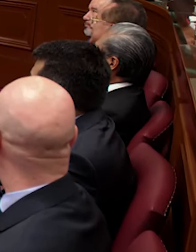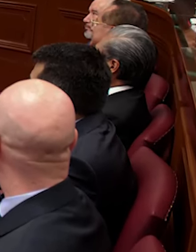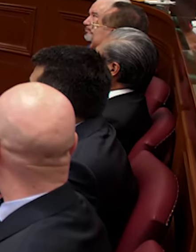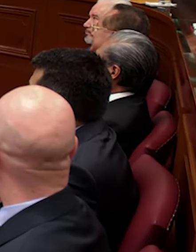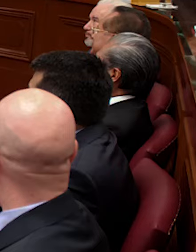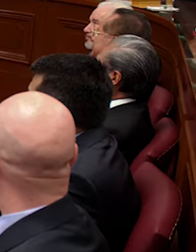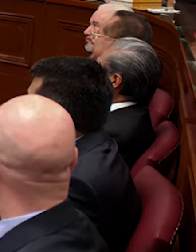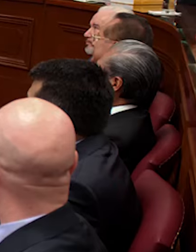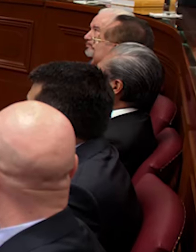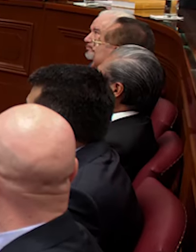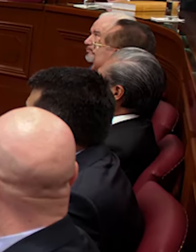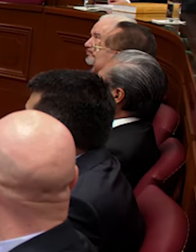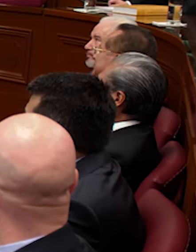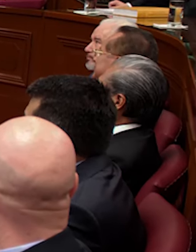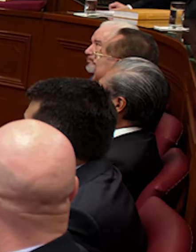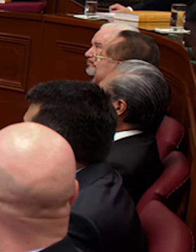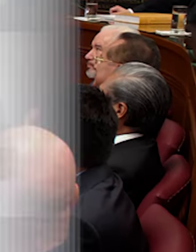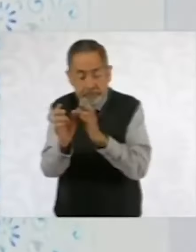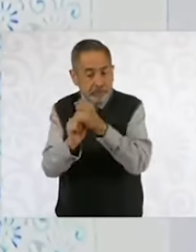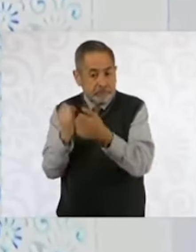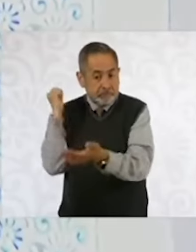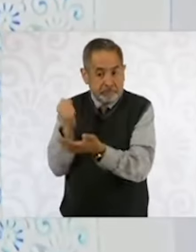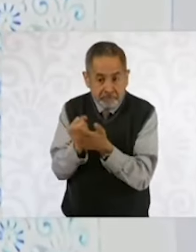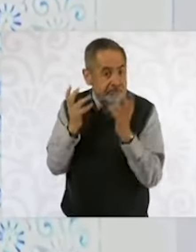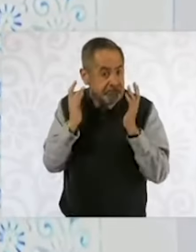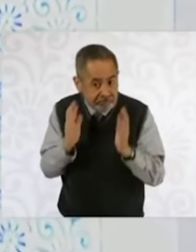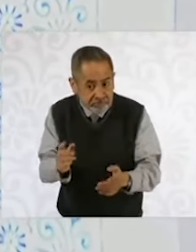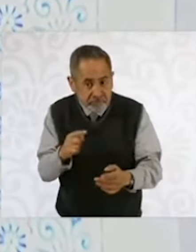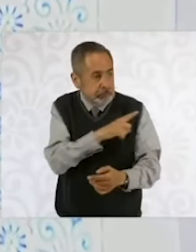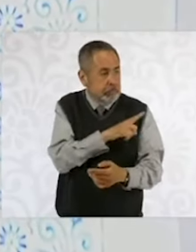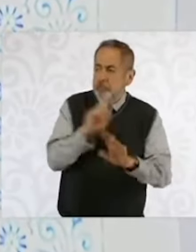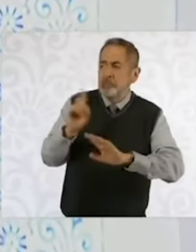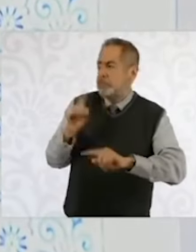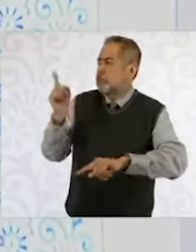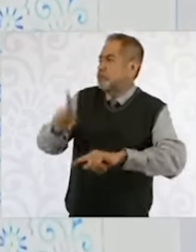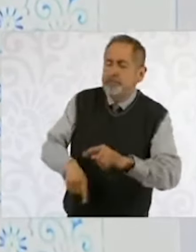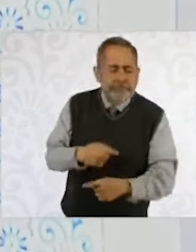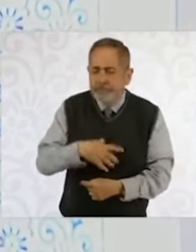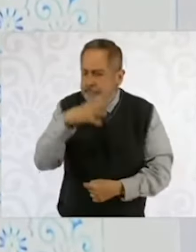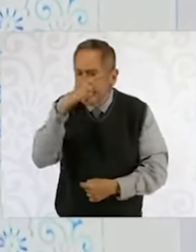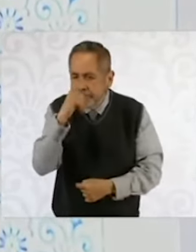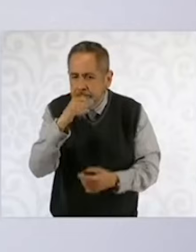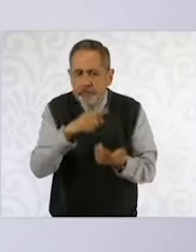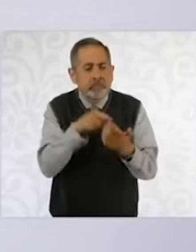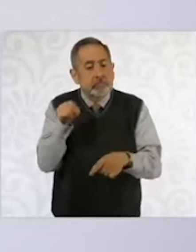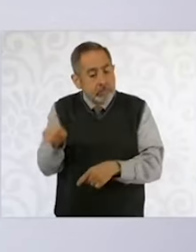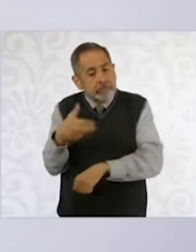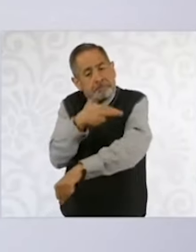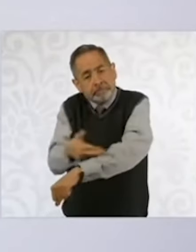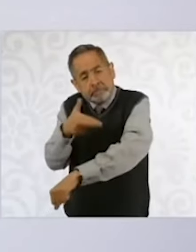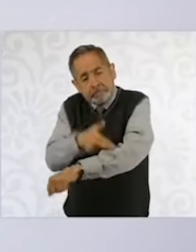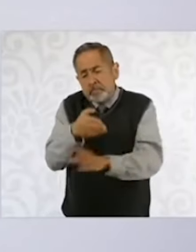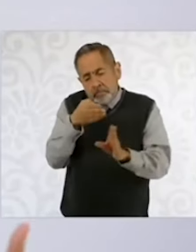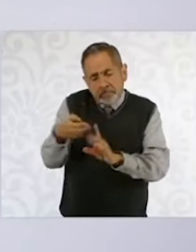retiro, salvo que renuncien antes de la fecha límite. Además, Sheinbaum Pardo reiteró su cuestionamiento a la legalidad de la acción de